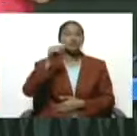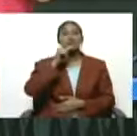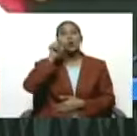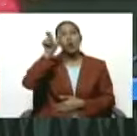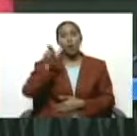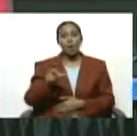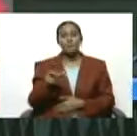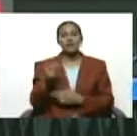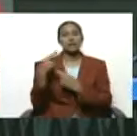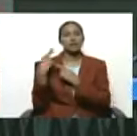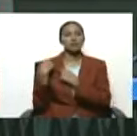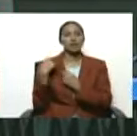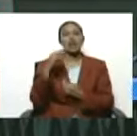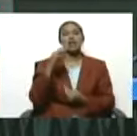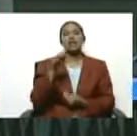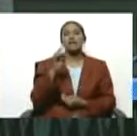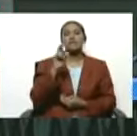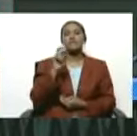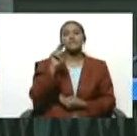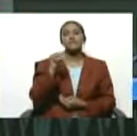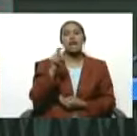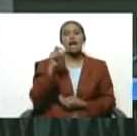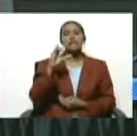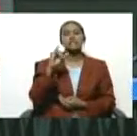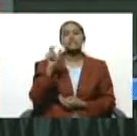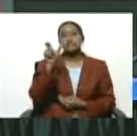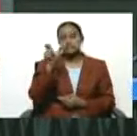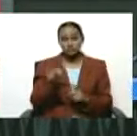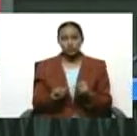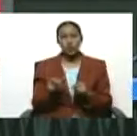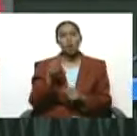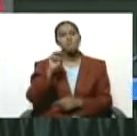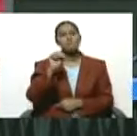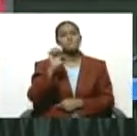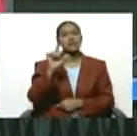aquí presente, de la soberanía y combatientes por la paz.